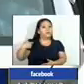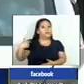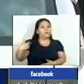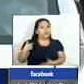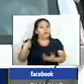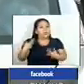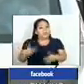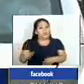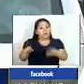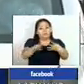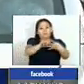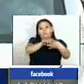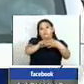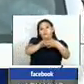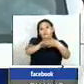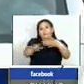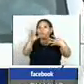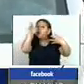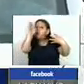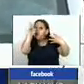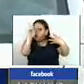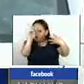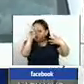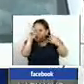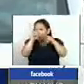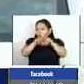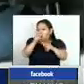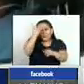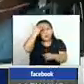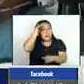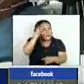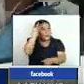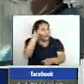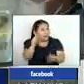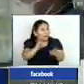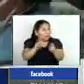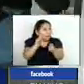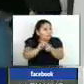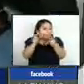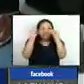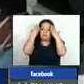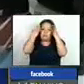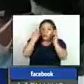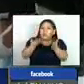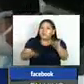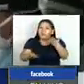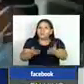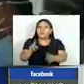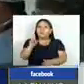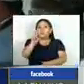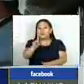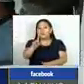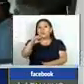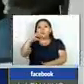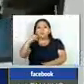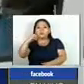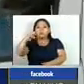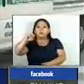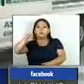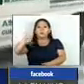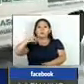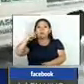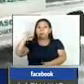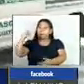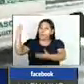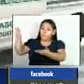la tercera semana de febrero sin embargo aún no se tiene una fecha exacta se estima que serán 100,000 dosis que van a